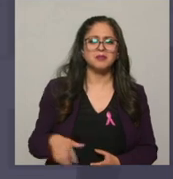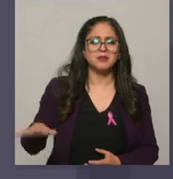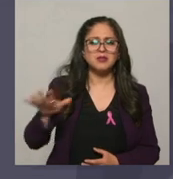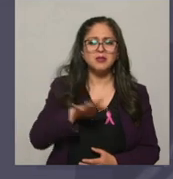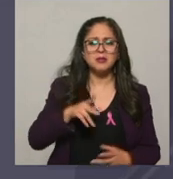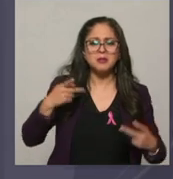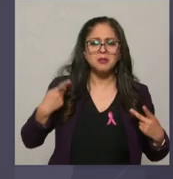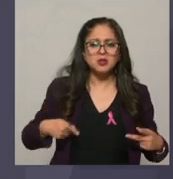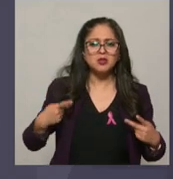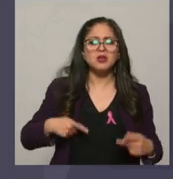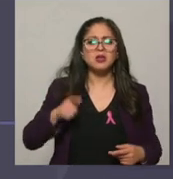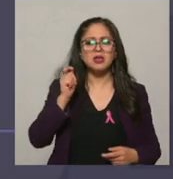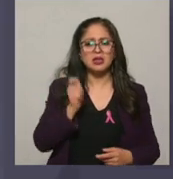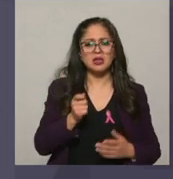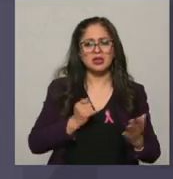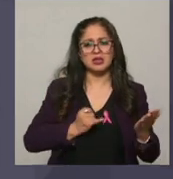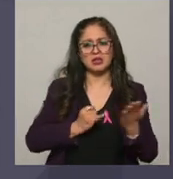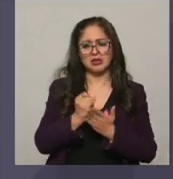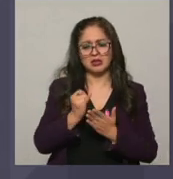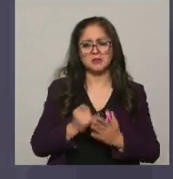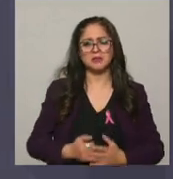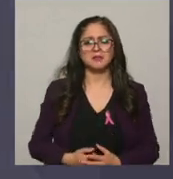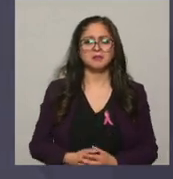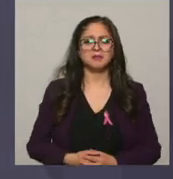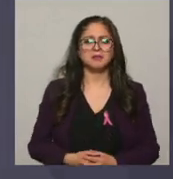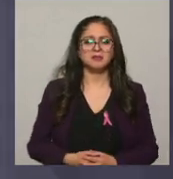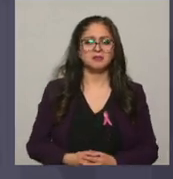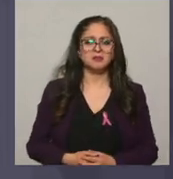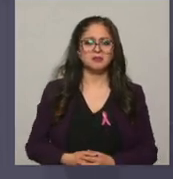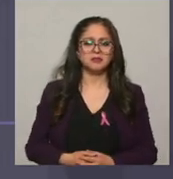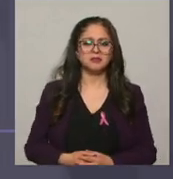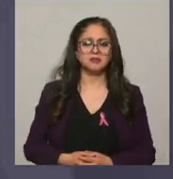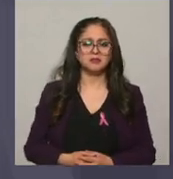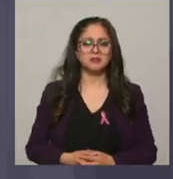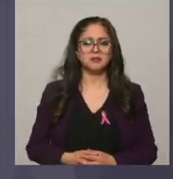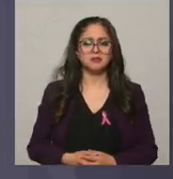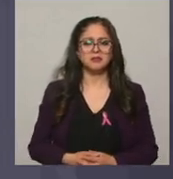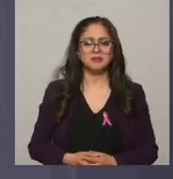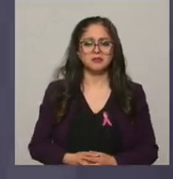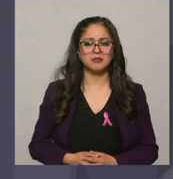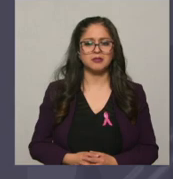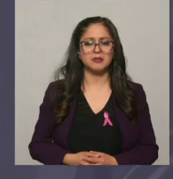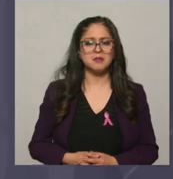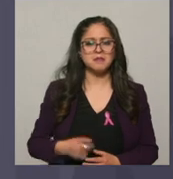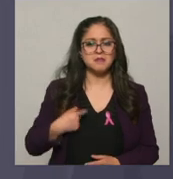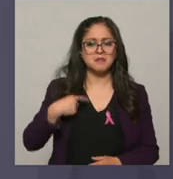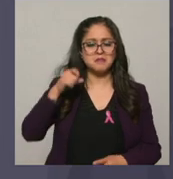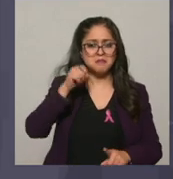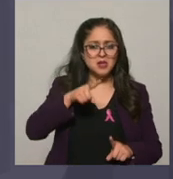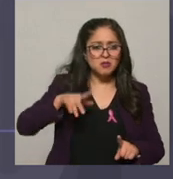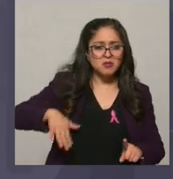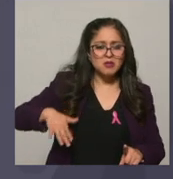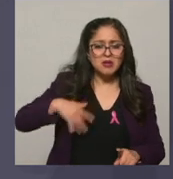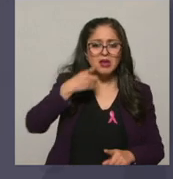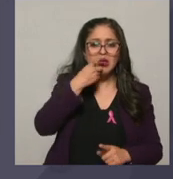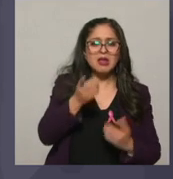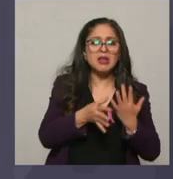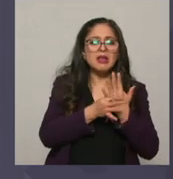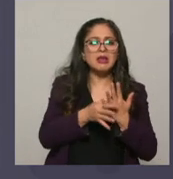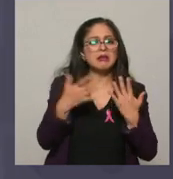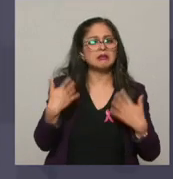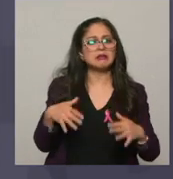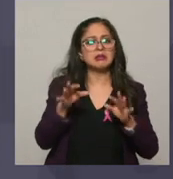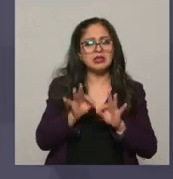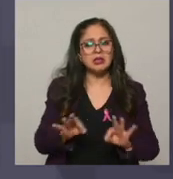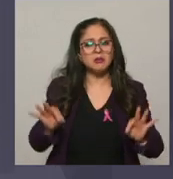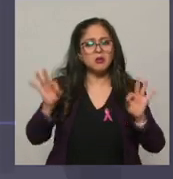tomadores de decisiones. Yair, ¿qué opinas? Sí. Perdón. Abogado. No, perdón, que en realidad esto que señalas me parece muy importante. Pareciera ser que,